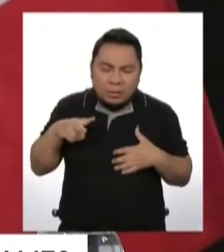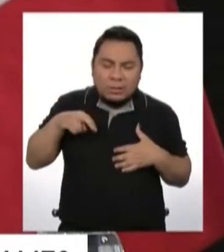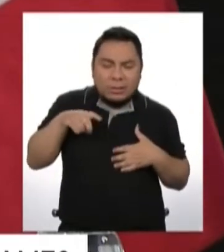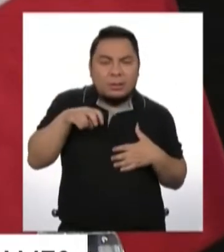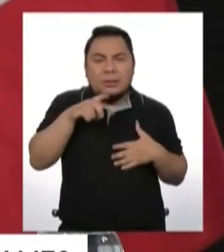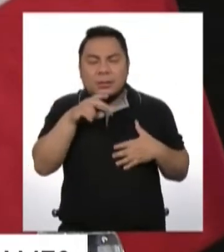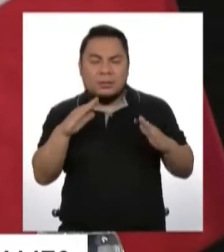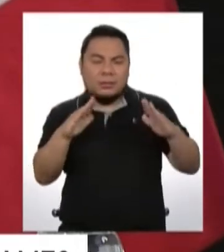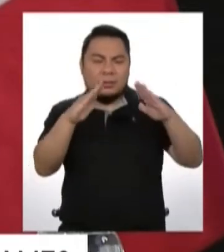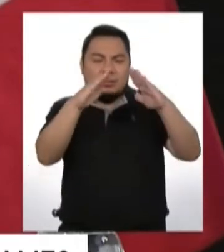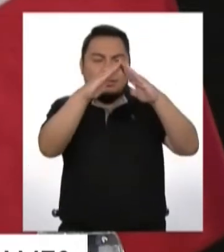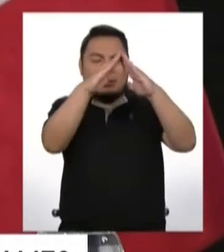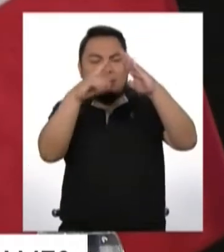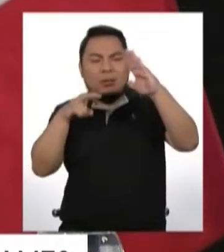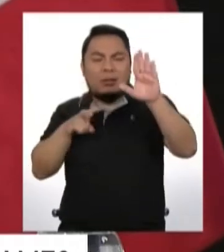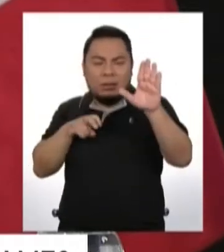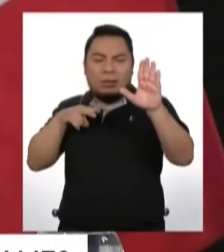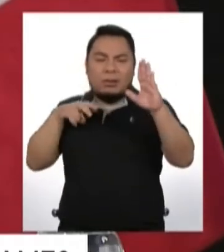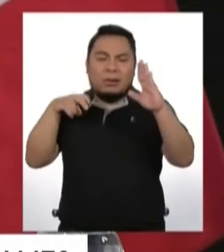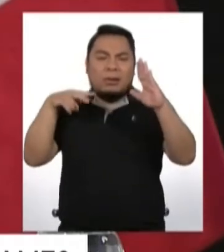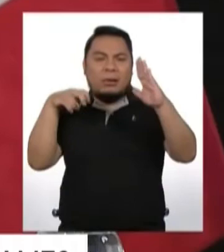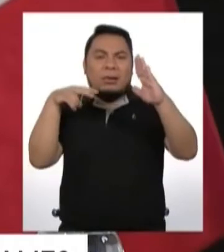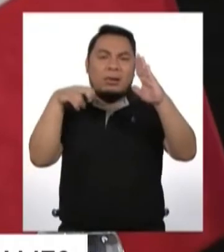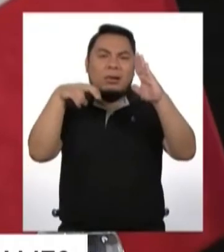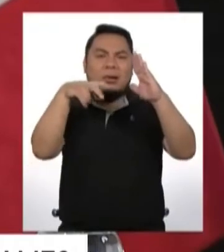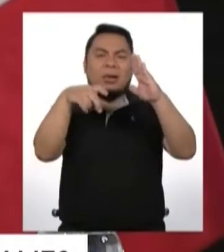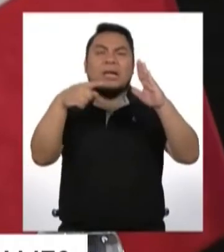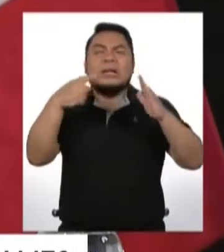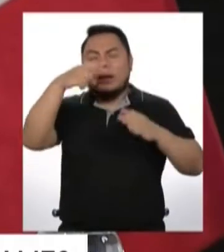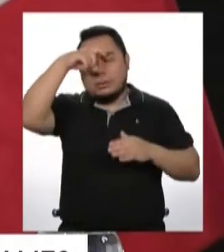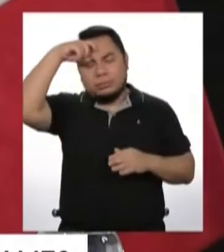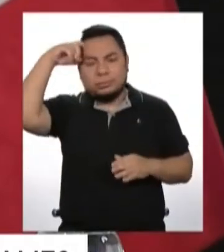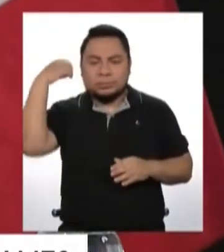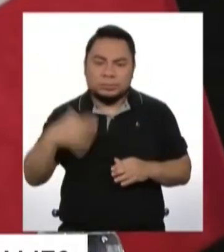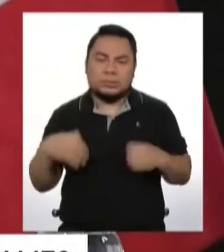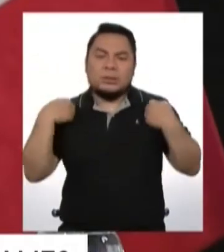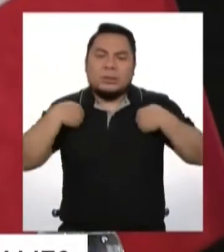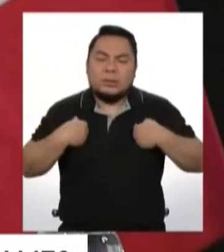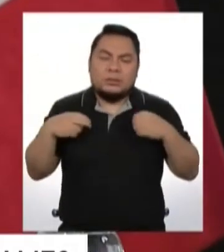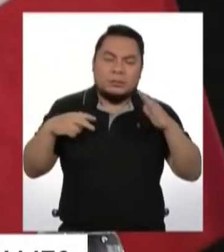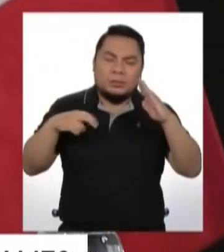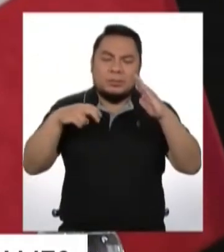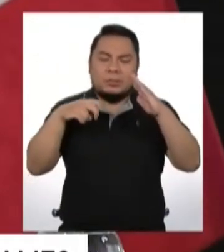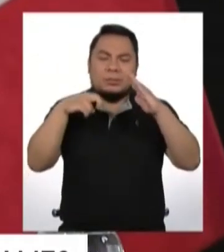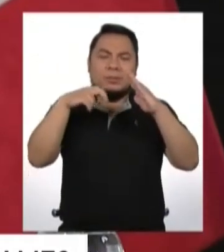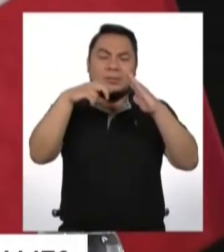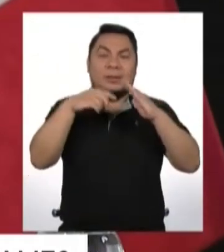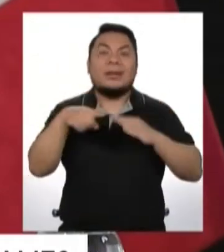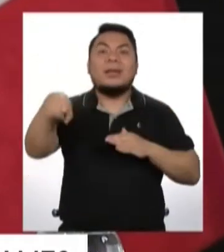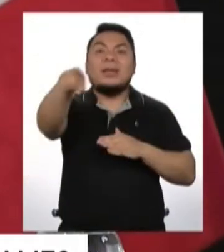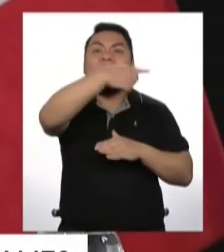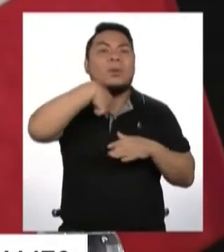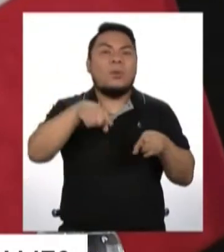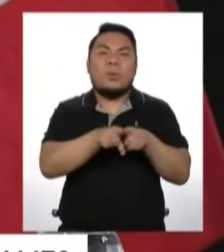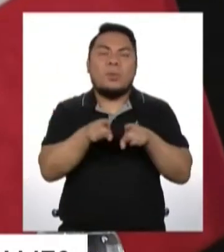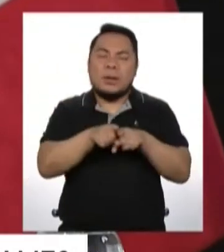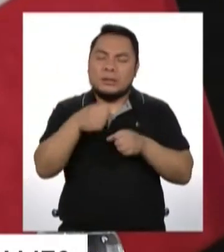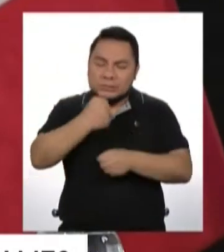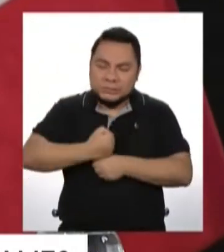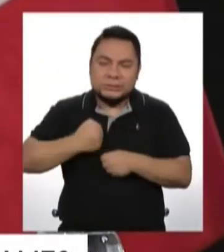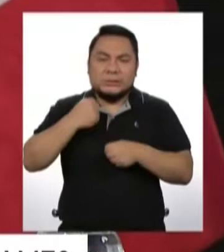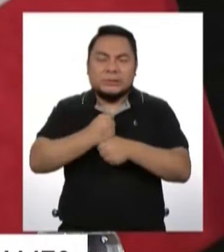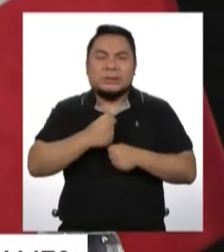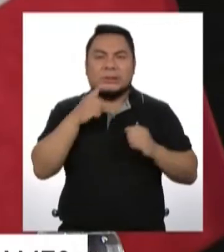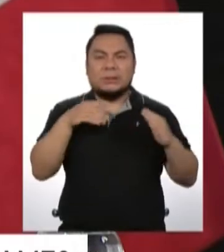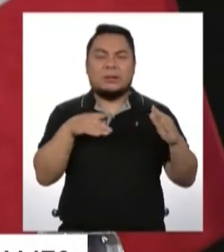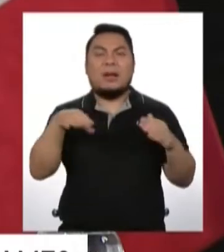cima, tenemos que hacer más esfuerzo. Estamos en ese tramo, en el tramo del tercio superior